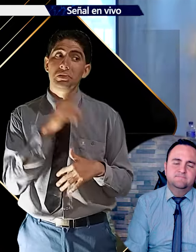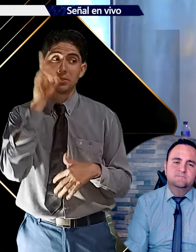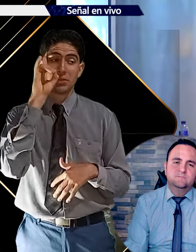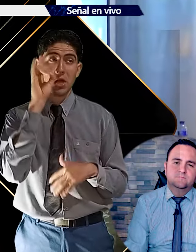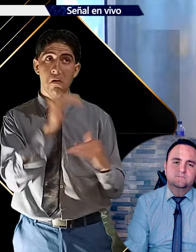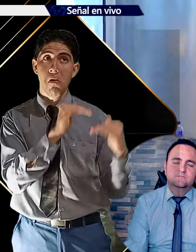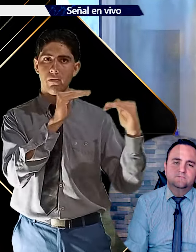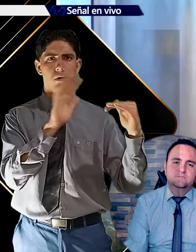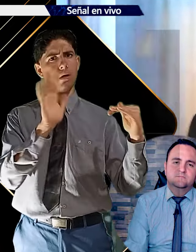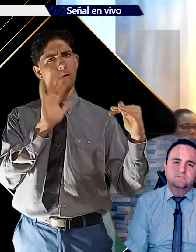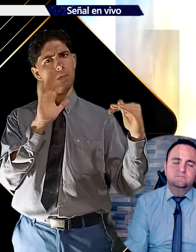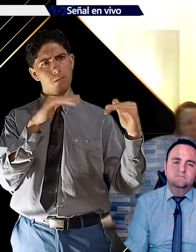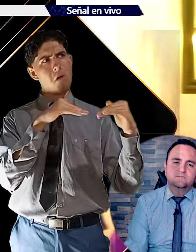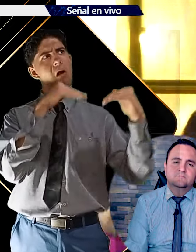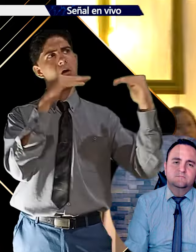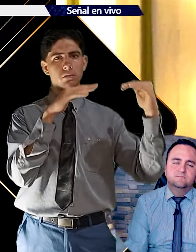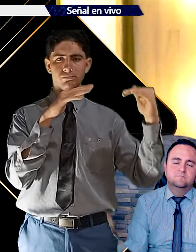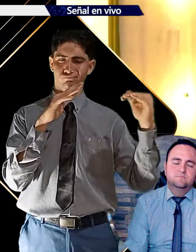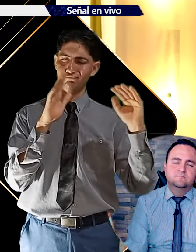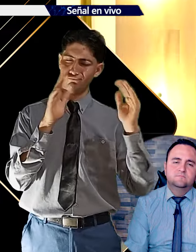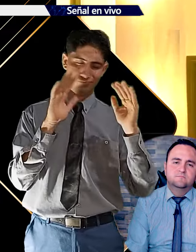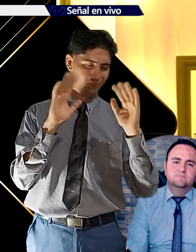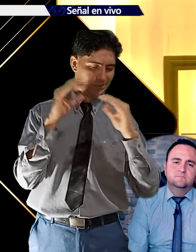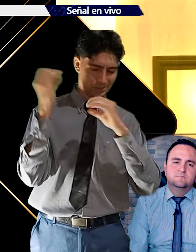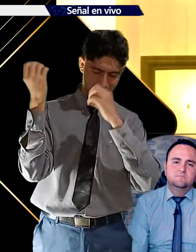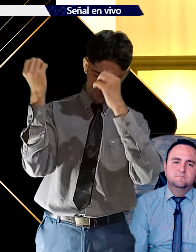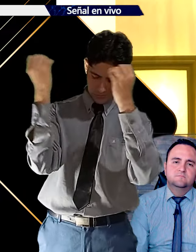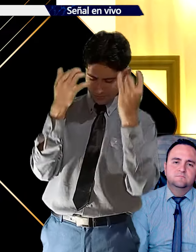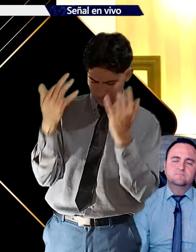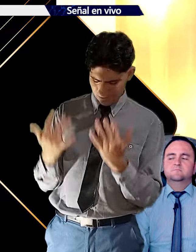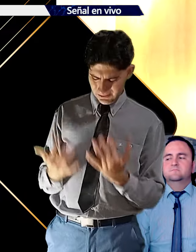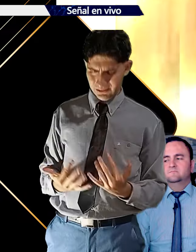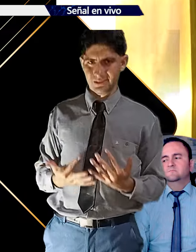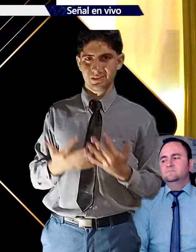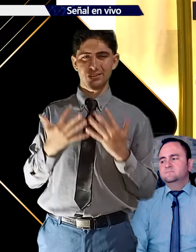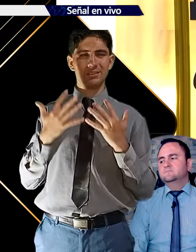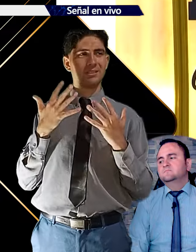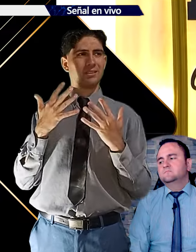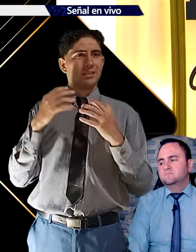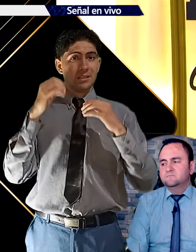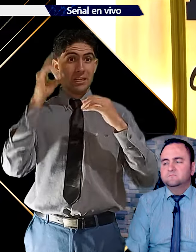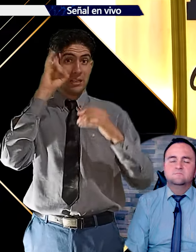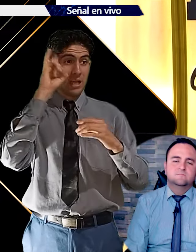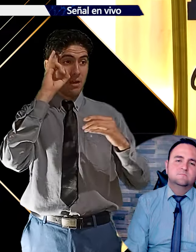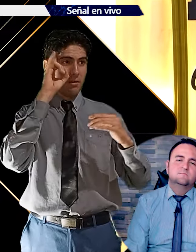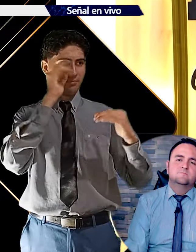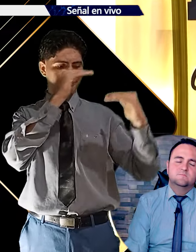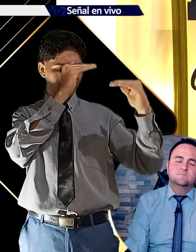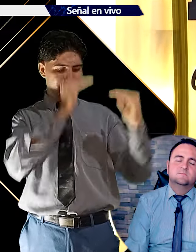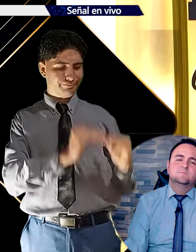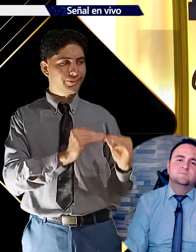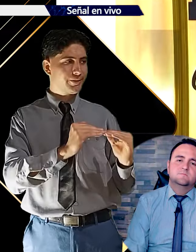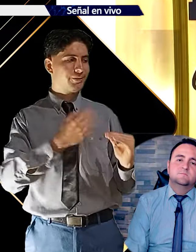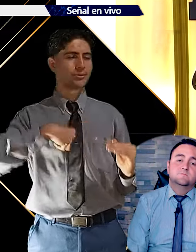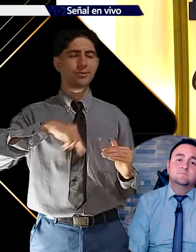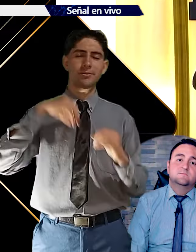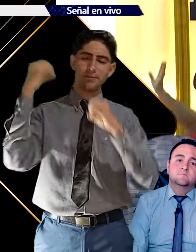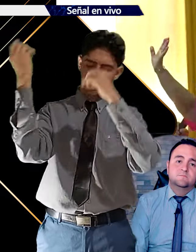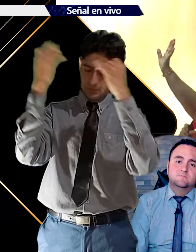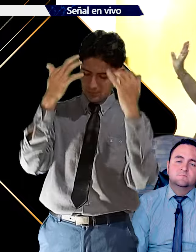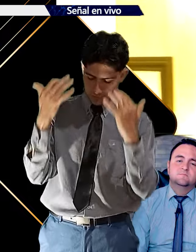hijo, y el diablo, hermano, no le dé tanto culto ni reconocimiento al diablo, deje de hablar tanto del diablo. Cuando usted está lleno de Dios, el diablo